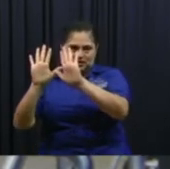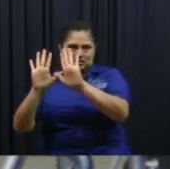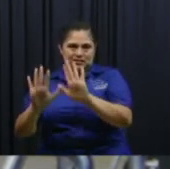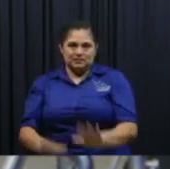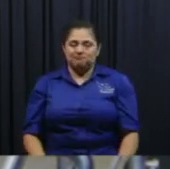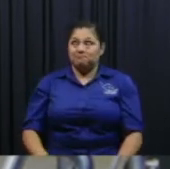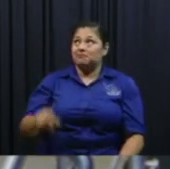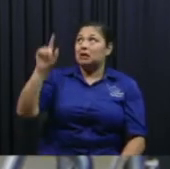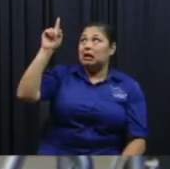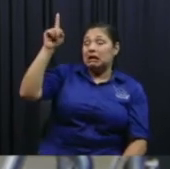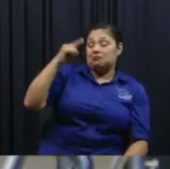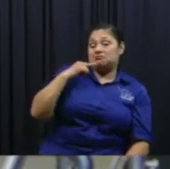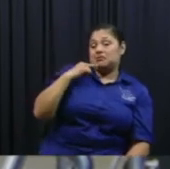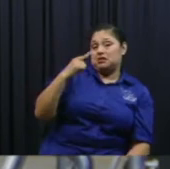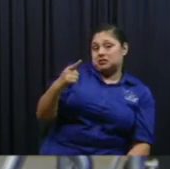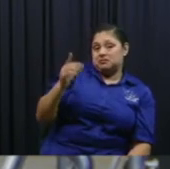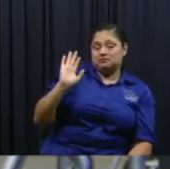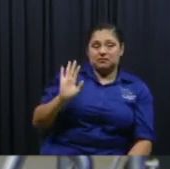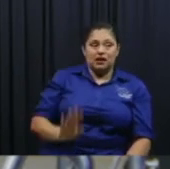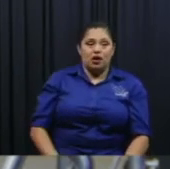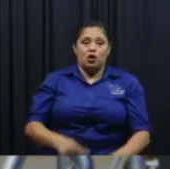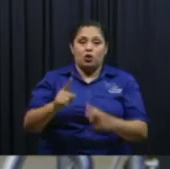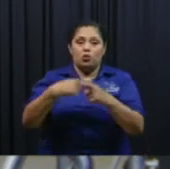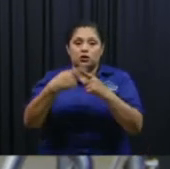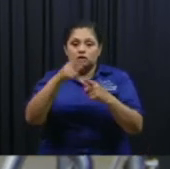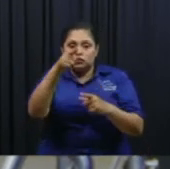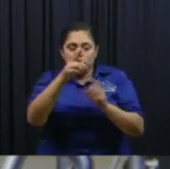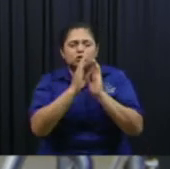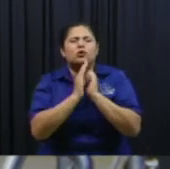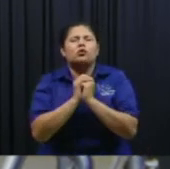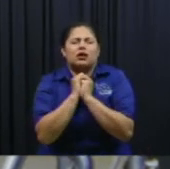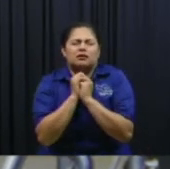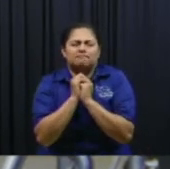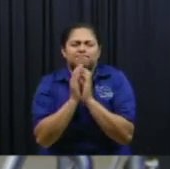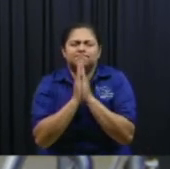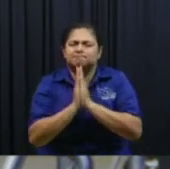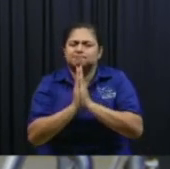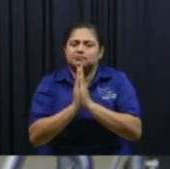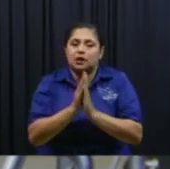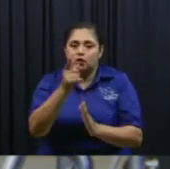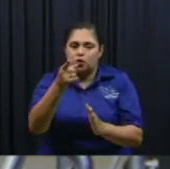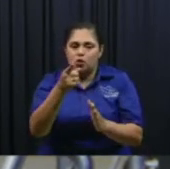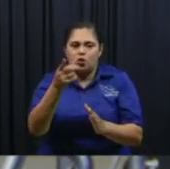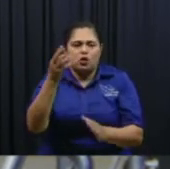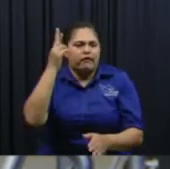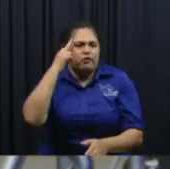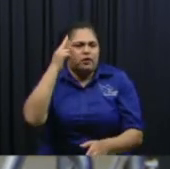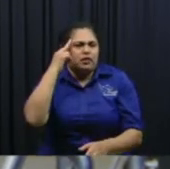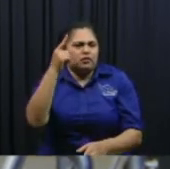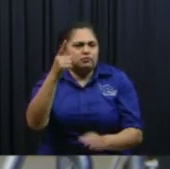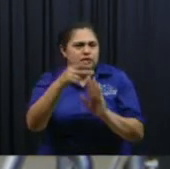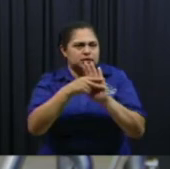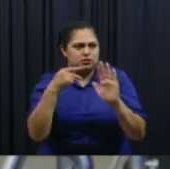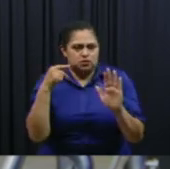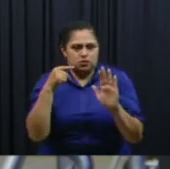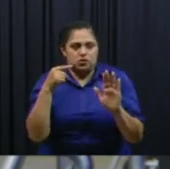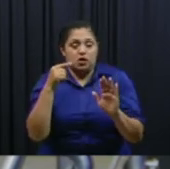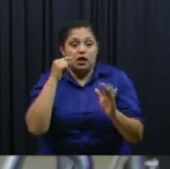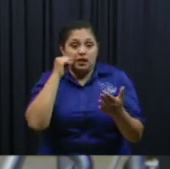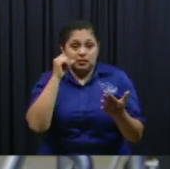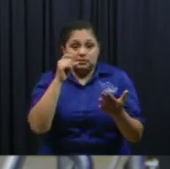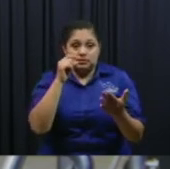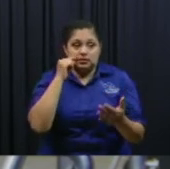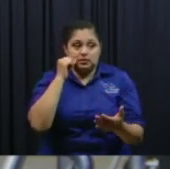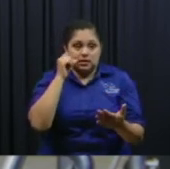él lo dijo cuando ores trae un versículo señor aquí